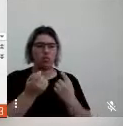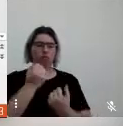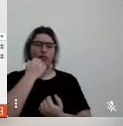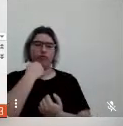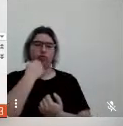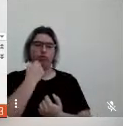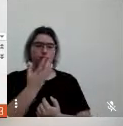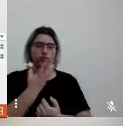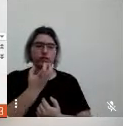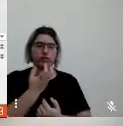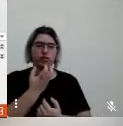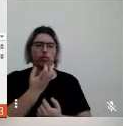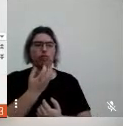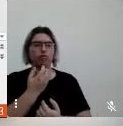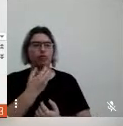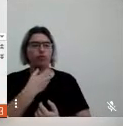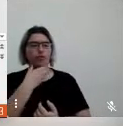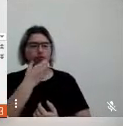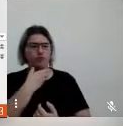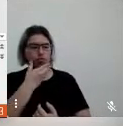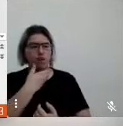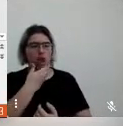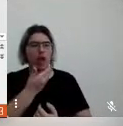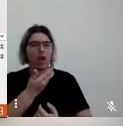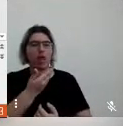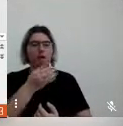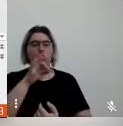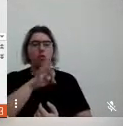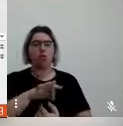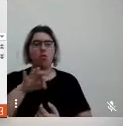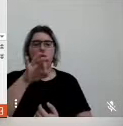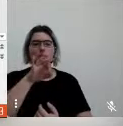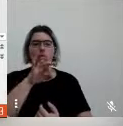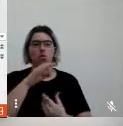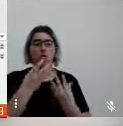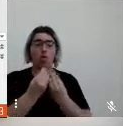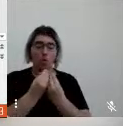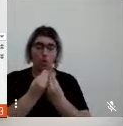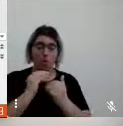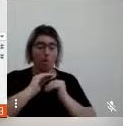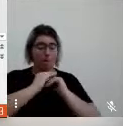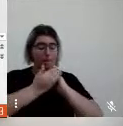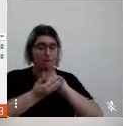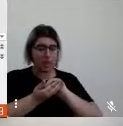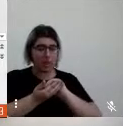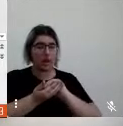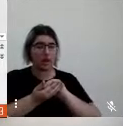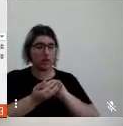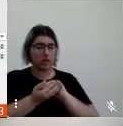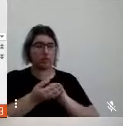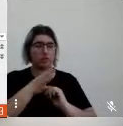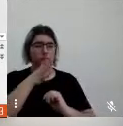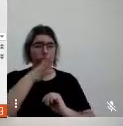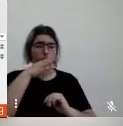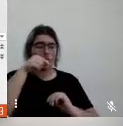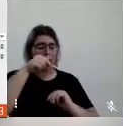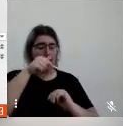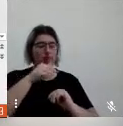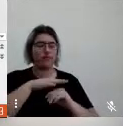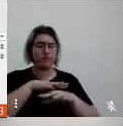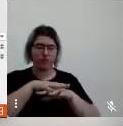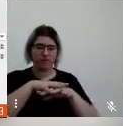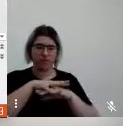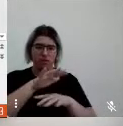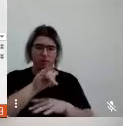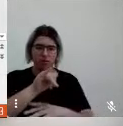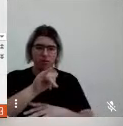secos, una pieza de fruta, a poder ser con piel muchas veces, porque en esa piel también hay fibra, ¿vale? Hay